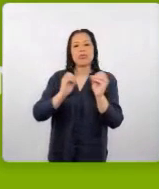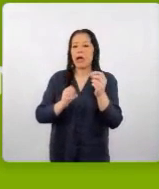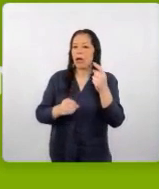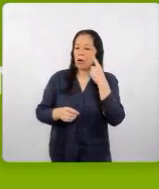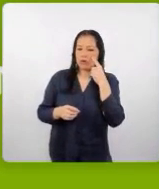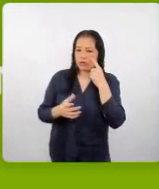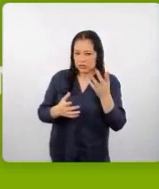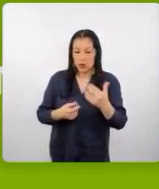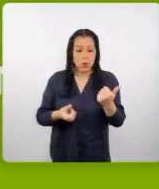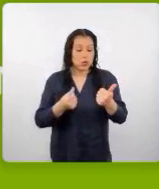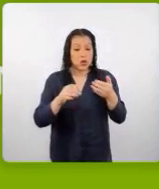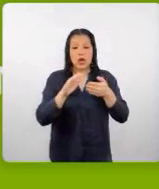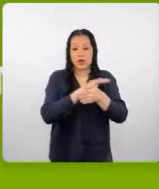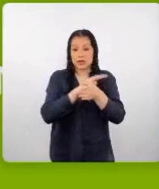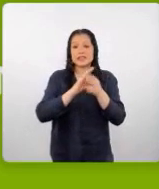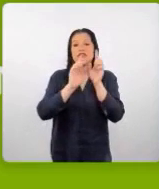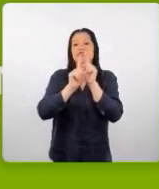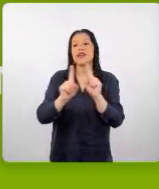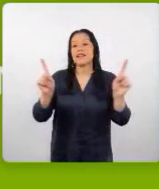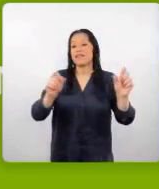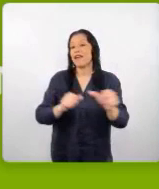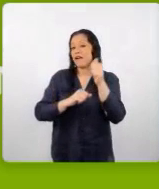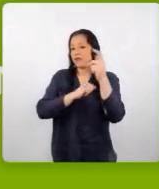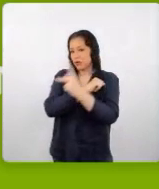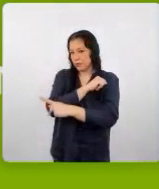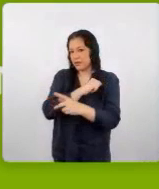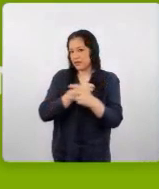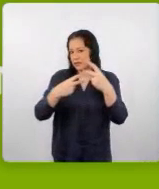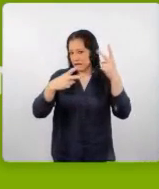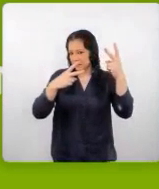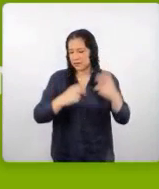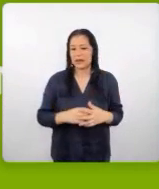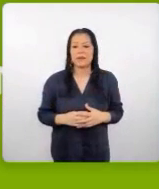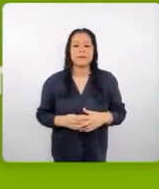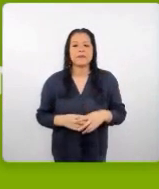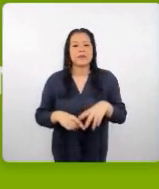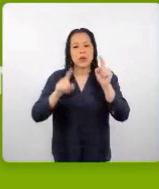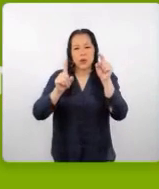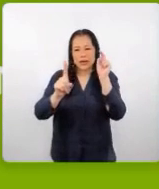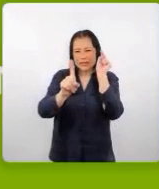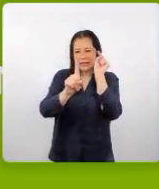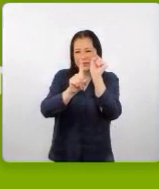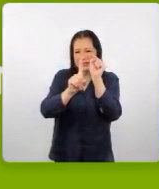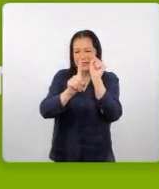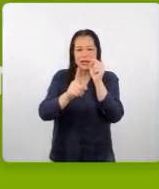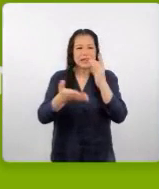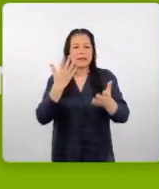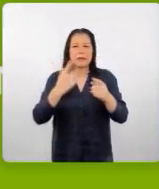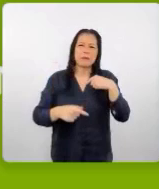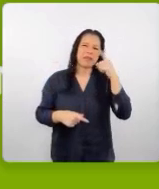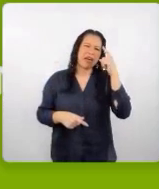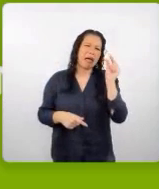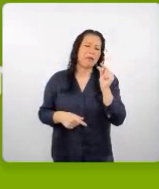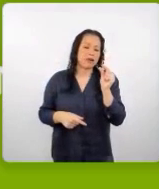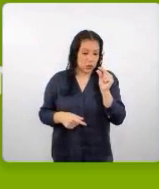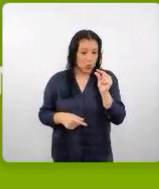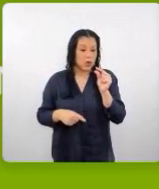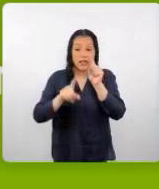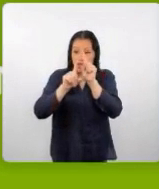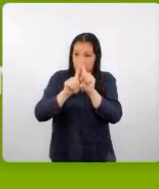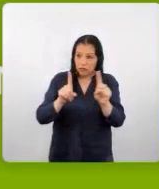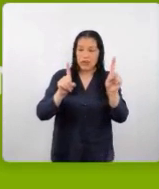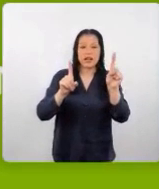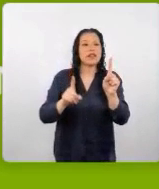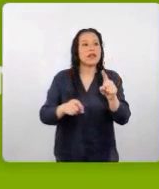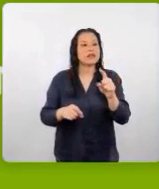acceso haya sido distinto. Entonces, cualquier detalle, por mínimo que parezca, va a marcar una diferencia y